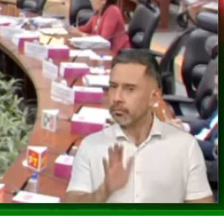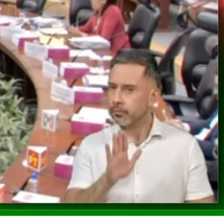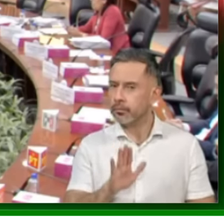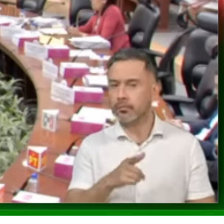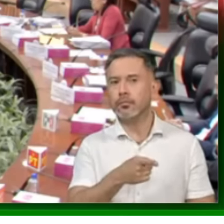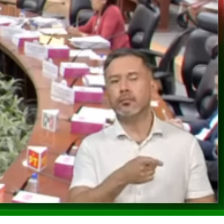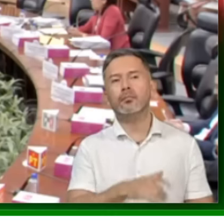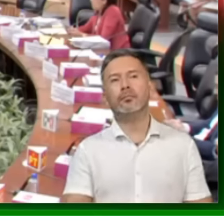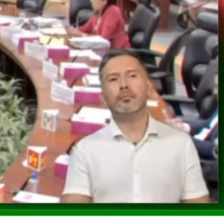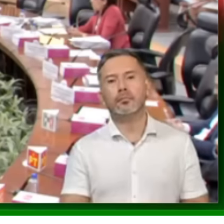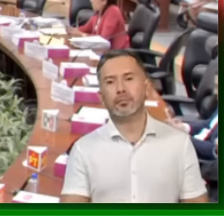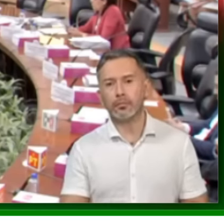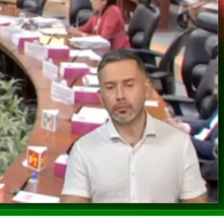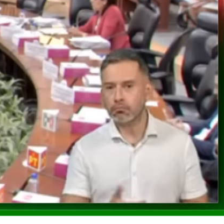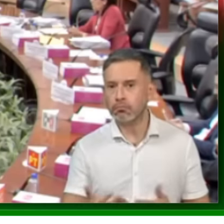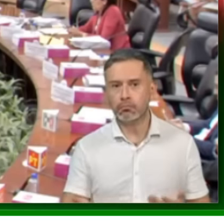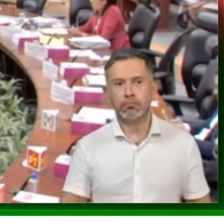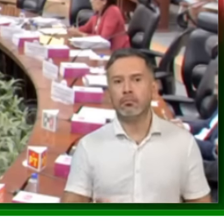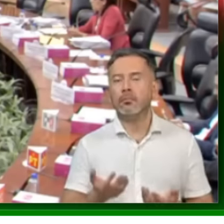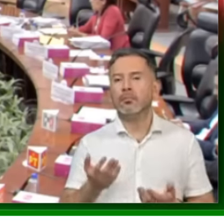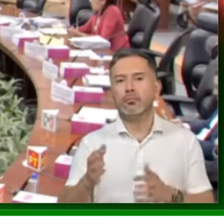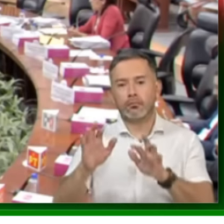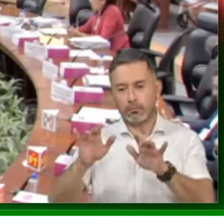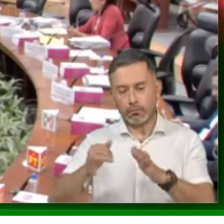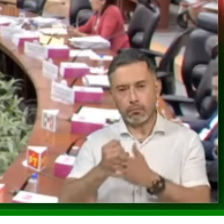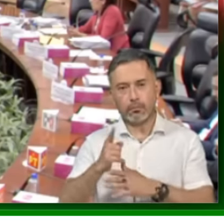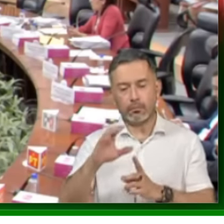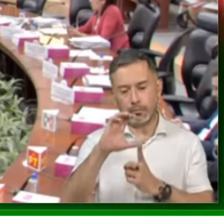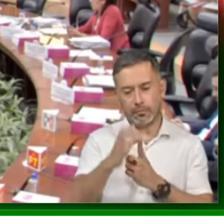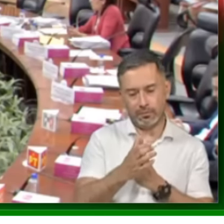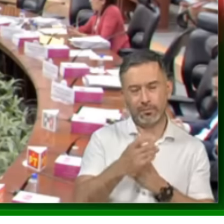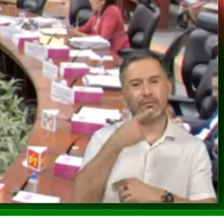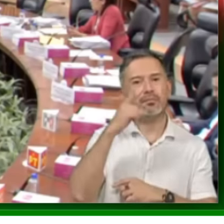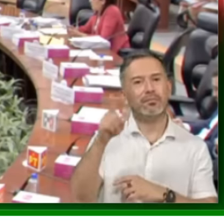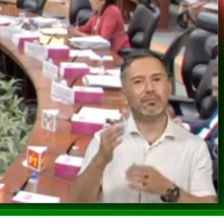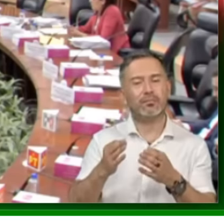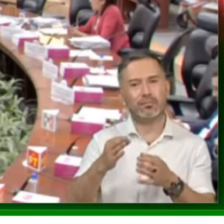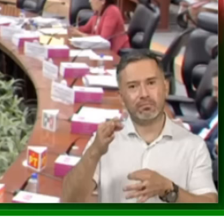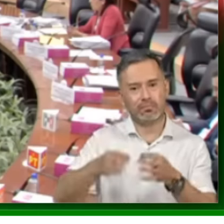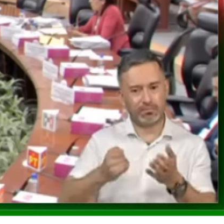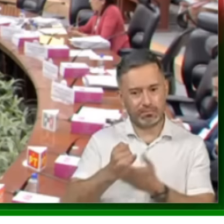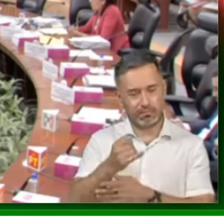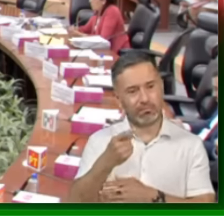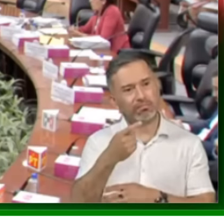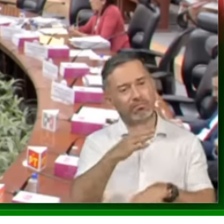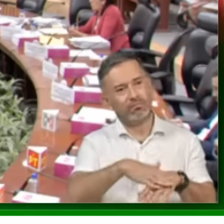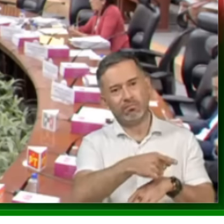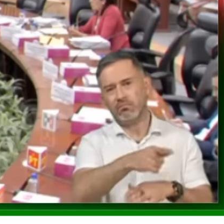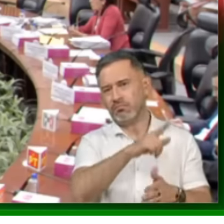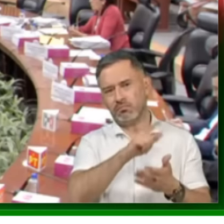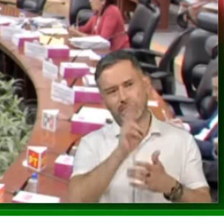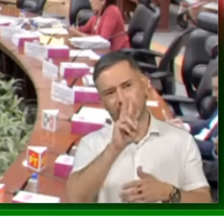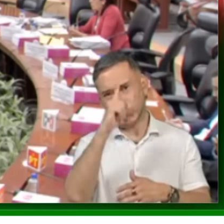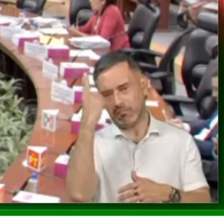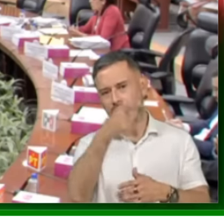más eh resoluciones que emita la comisión de quejas una violación flagrante como la que